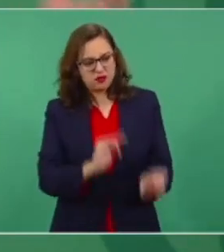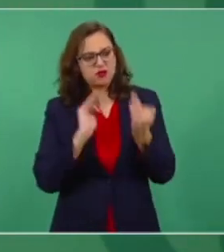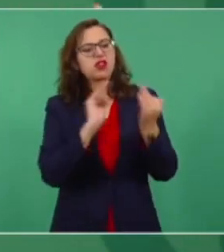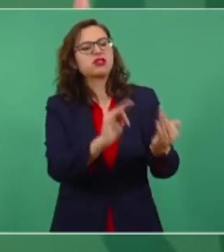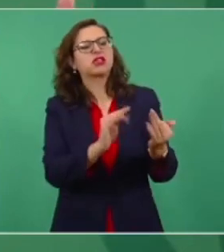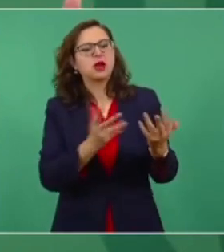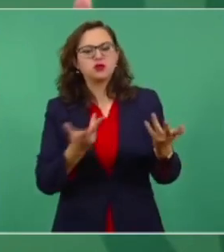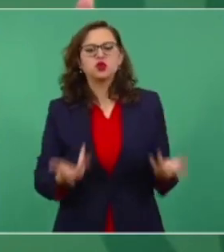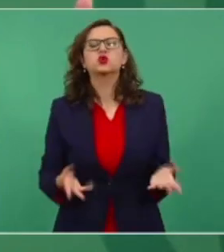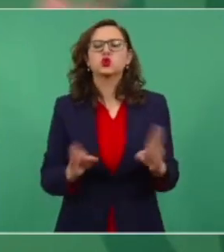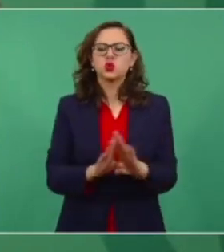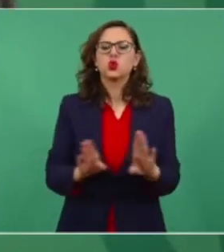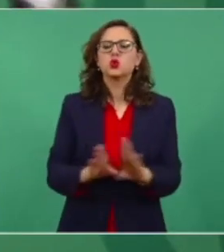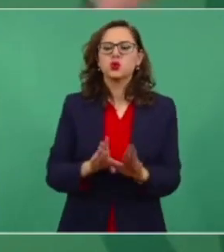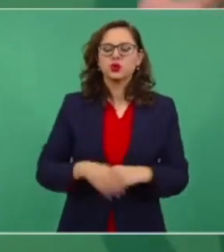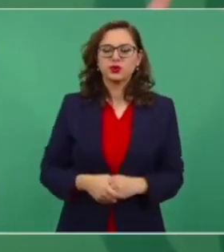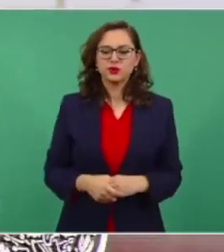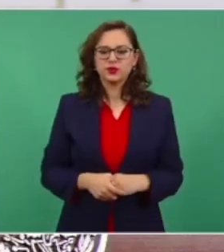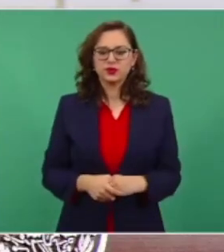¿Cómo